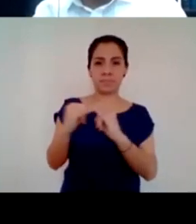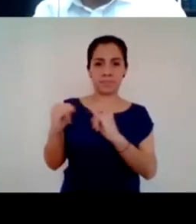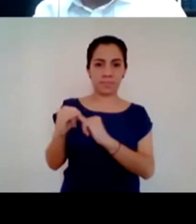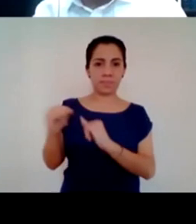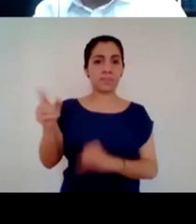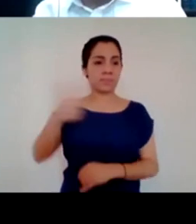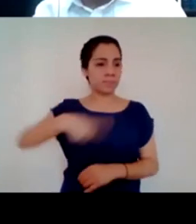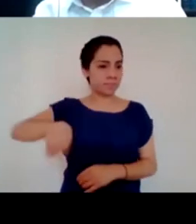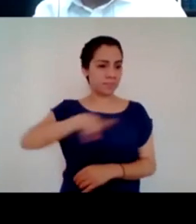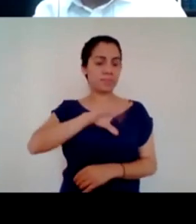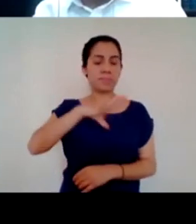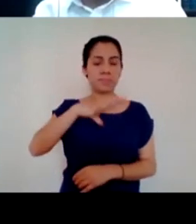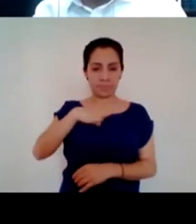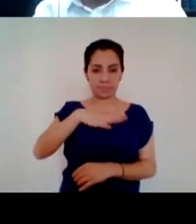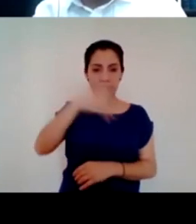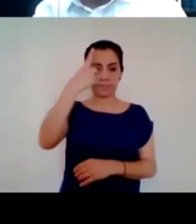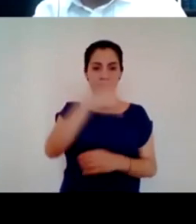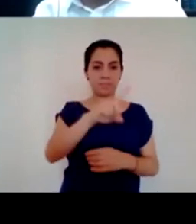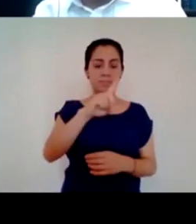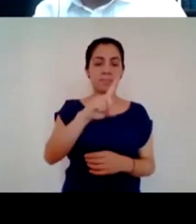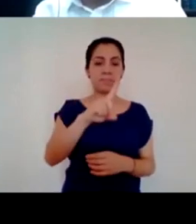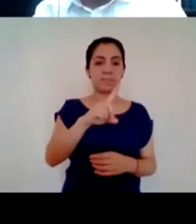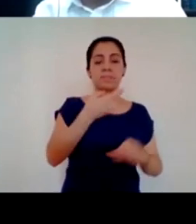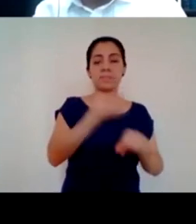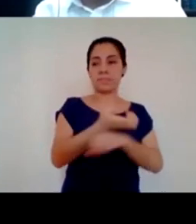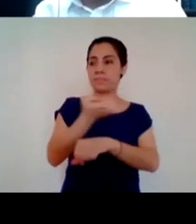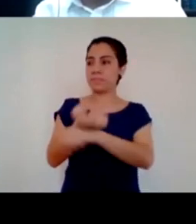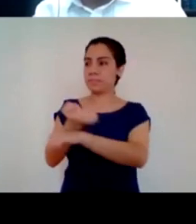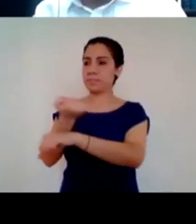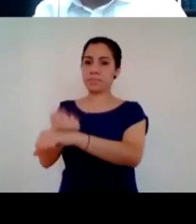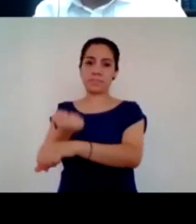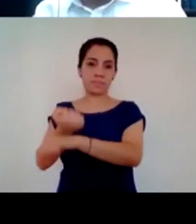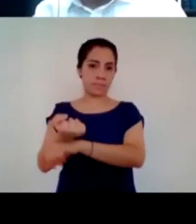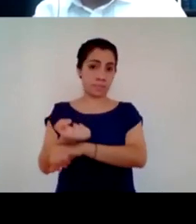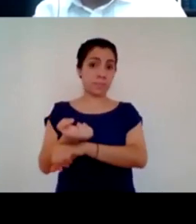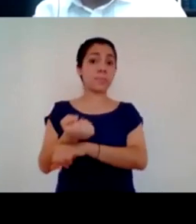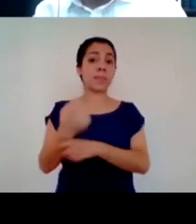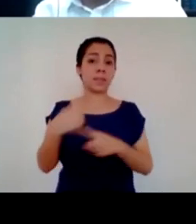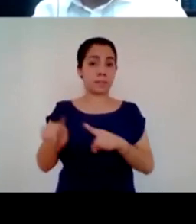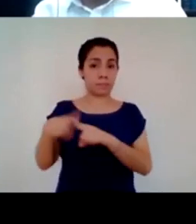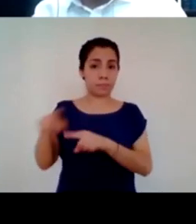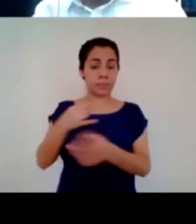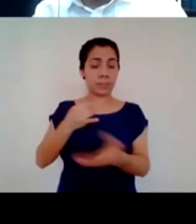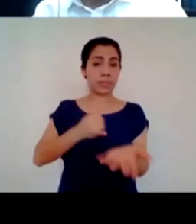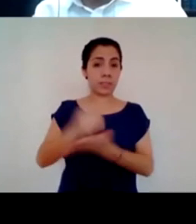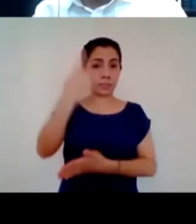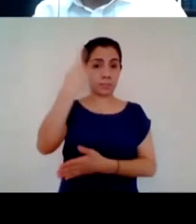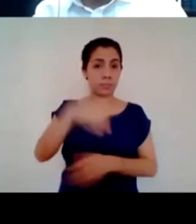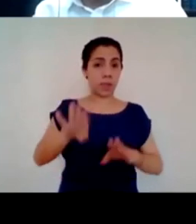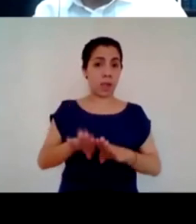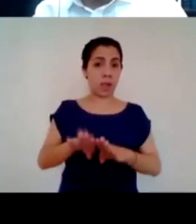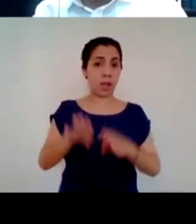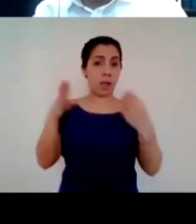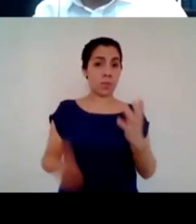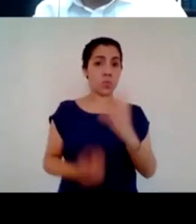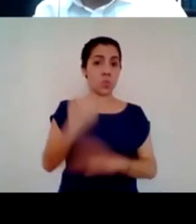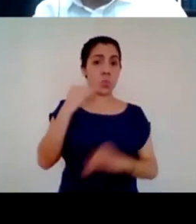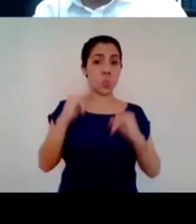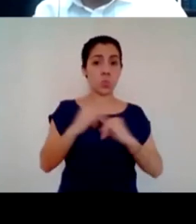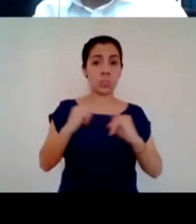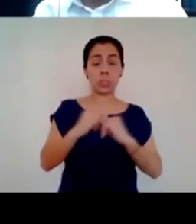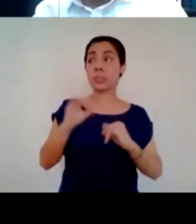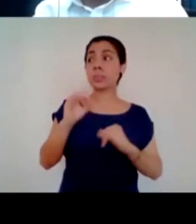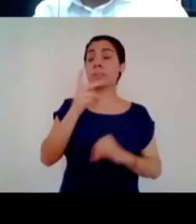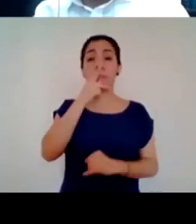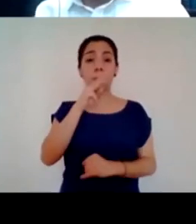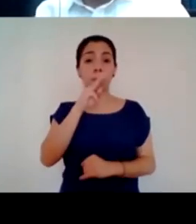y que cada vez van a ser más profesionales y más robustas, sí quiero sugerirle a las personas, ¿no?, si algún día han tenido una inquietud